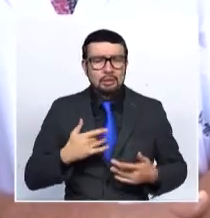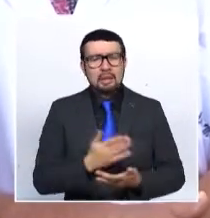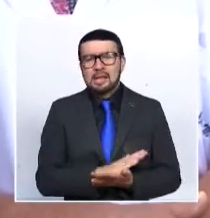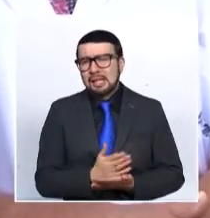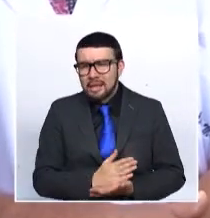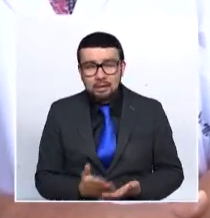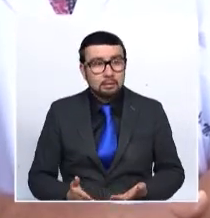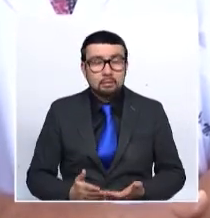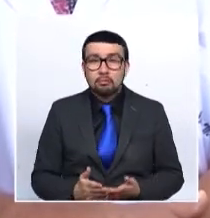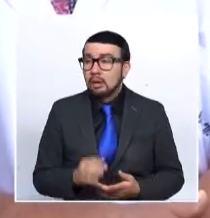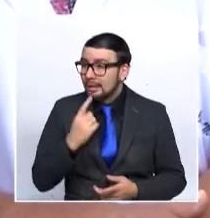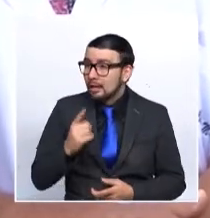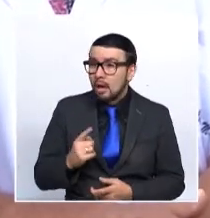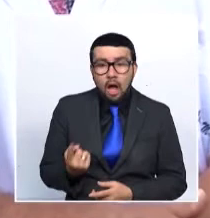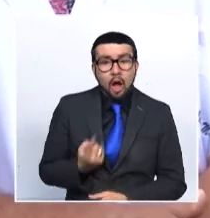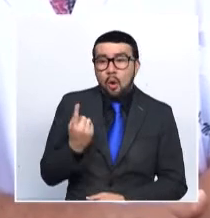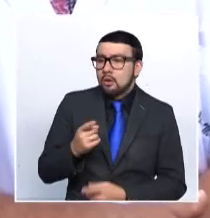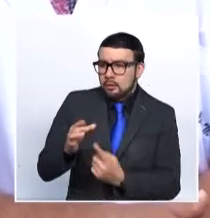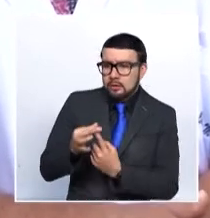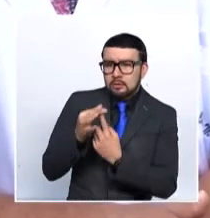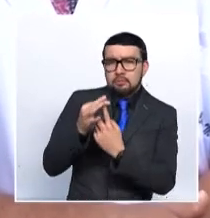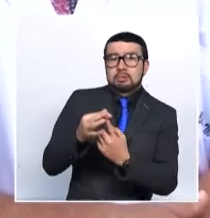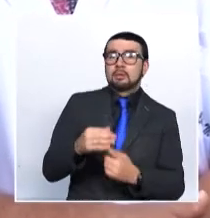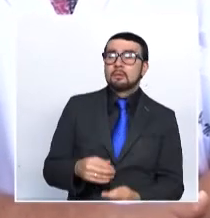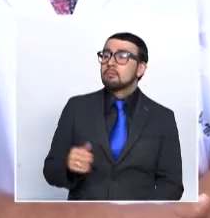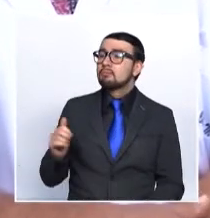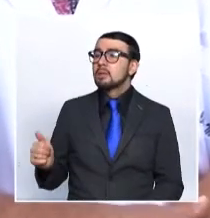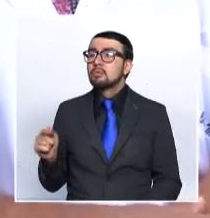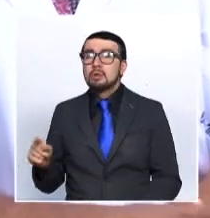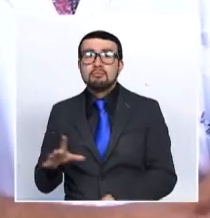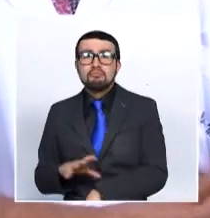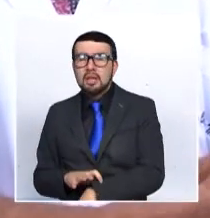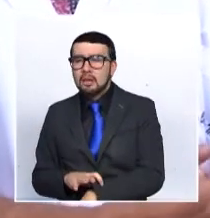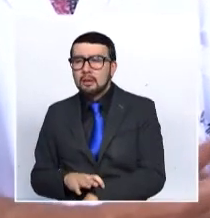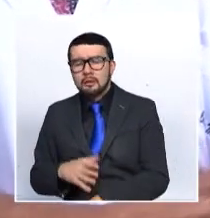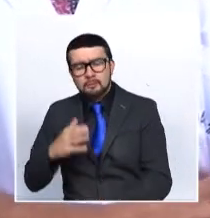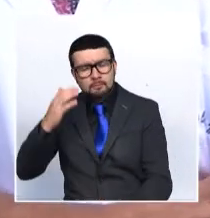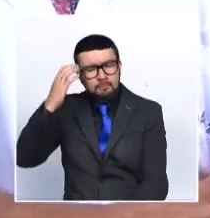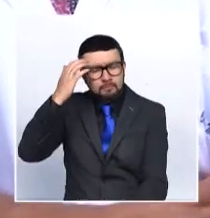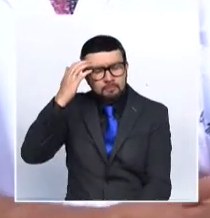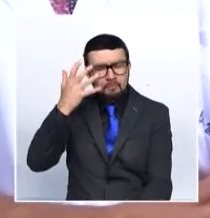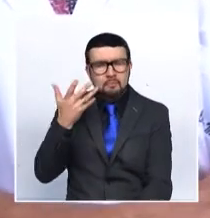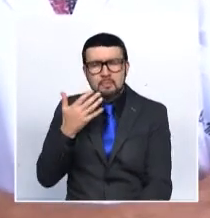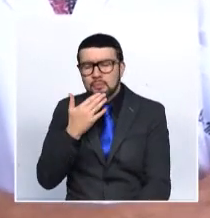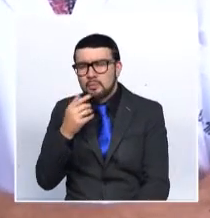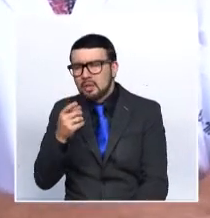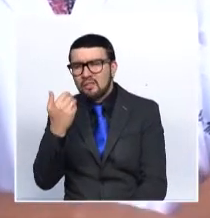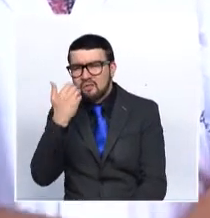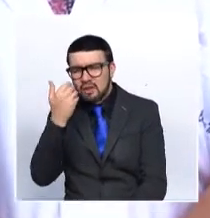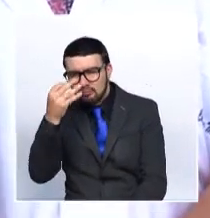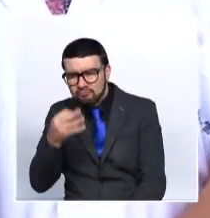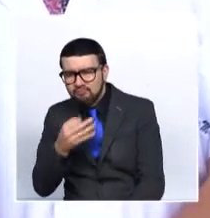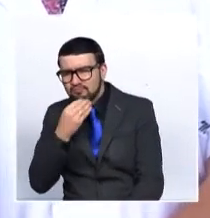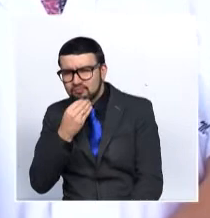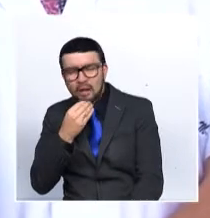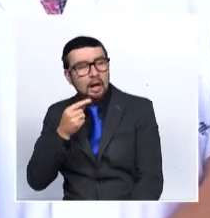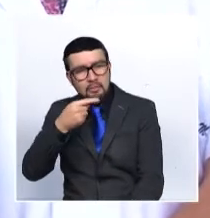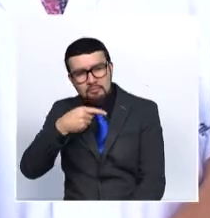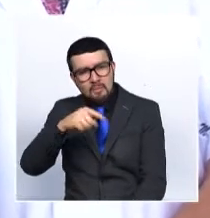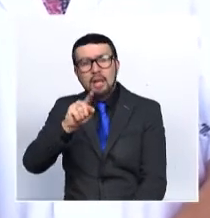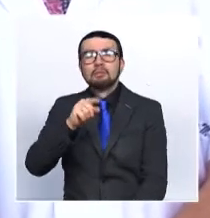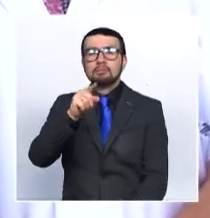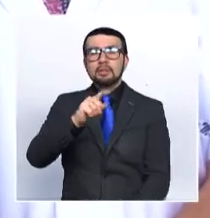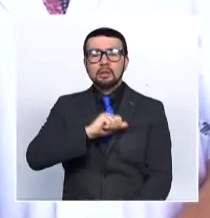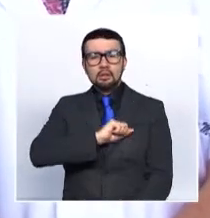ecografía localizada. Es decir, que el médico con su criterio clínico decidía mandar a un paciente una